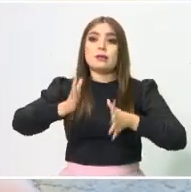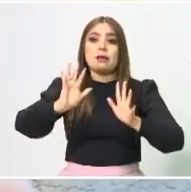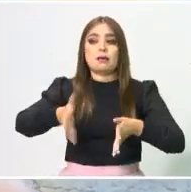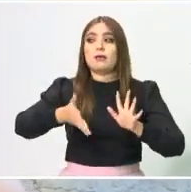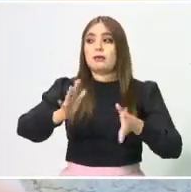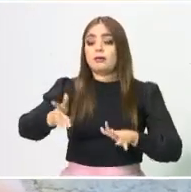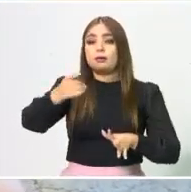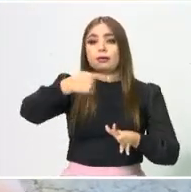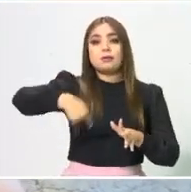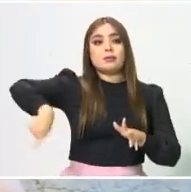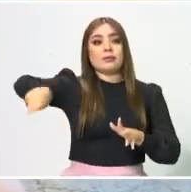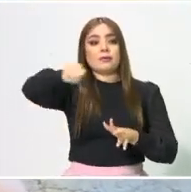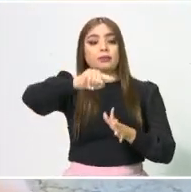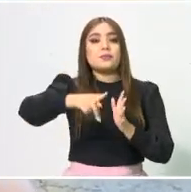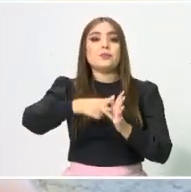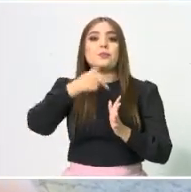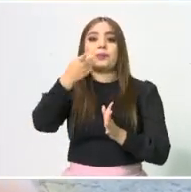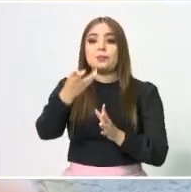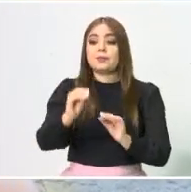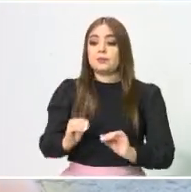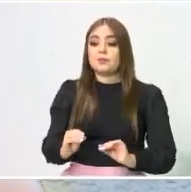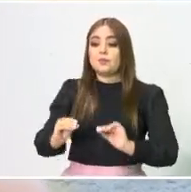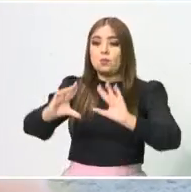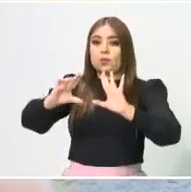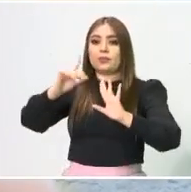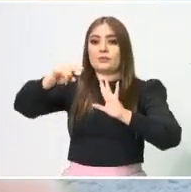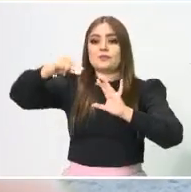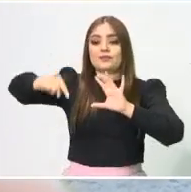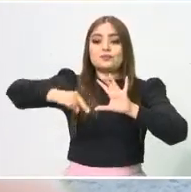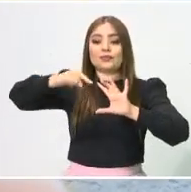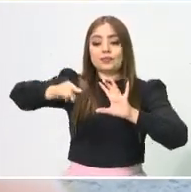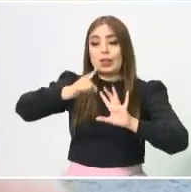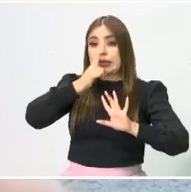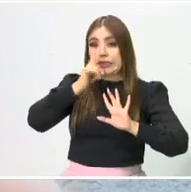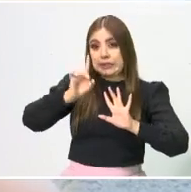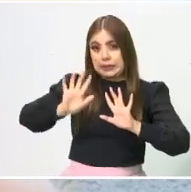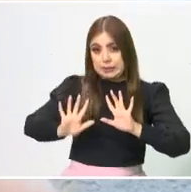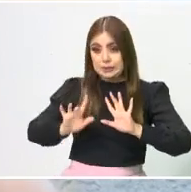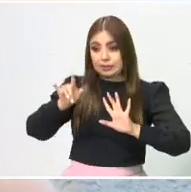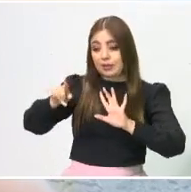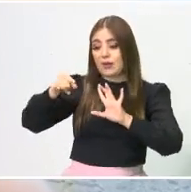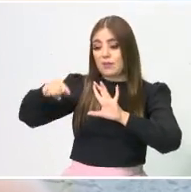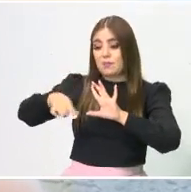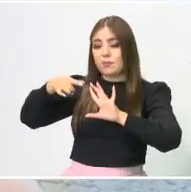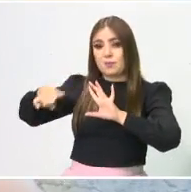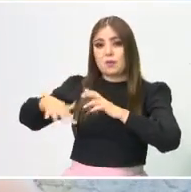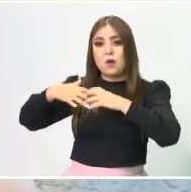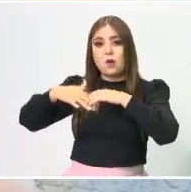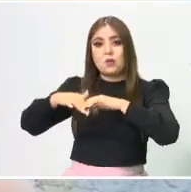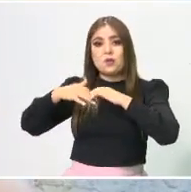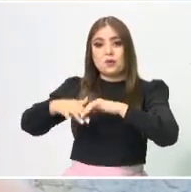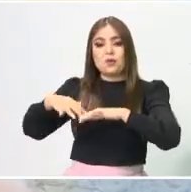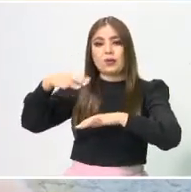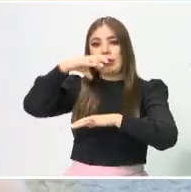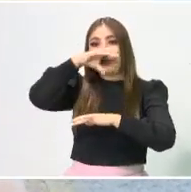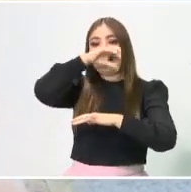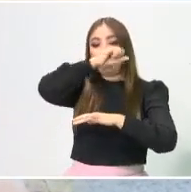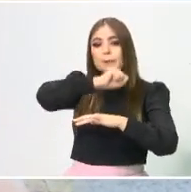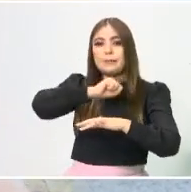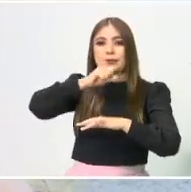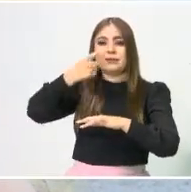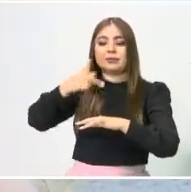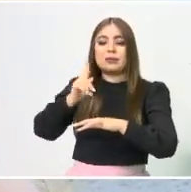a restablecer la bomba, que porque según hay un motor quemado, pero eso no lo dijeron, no lo han